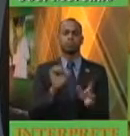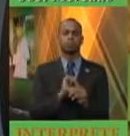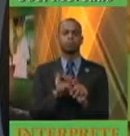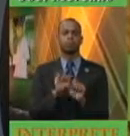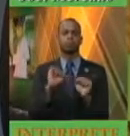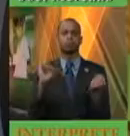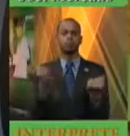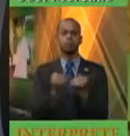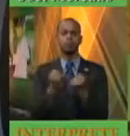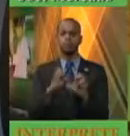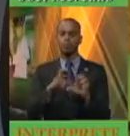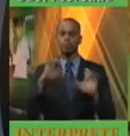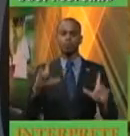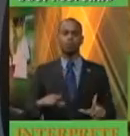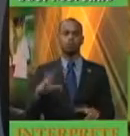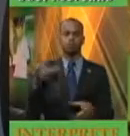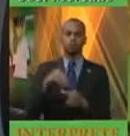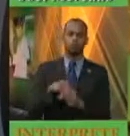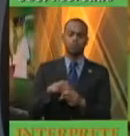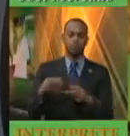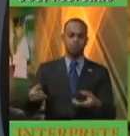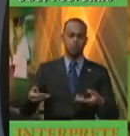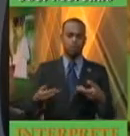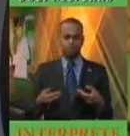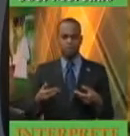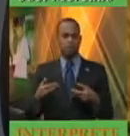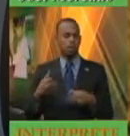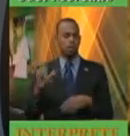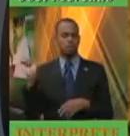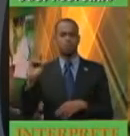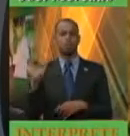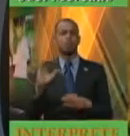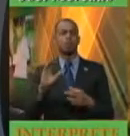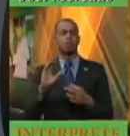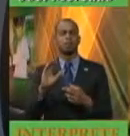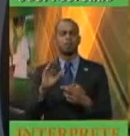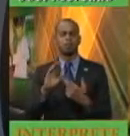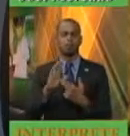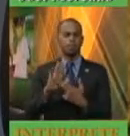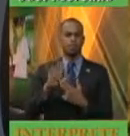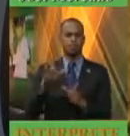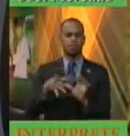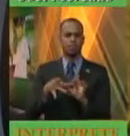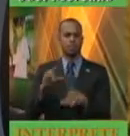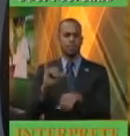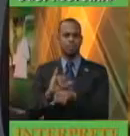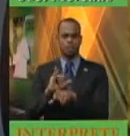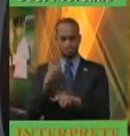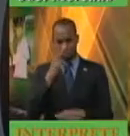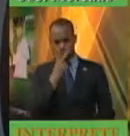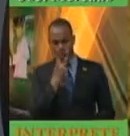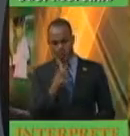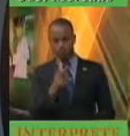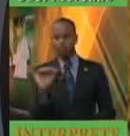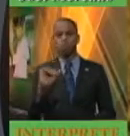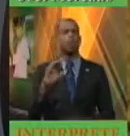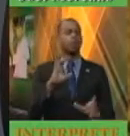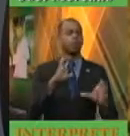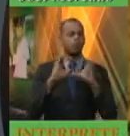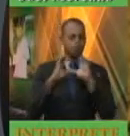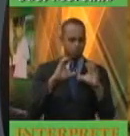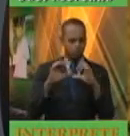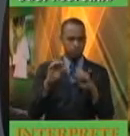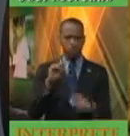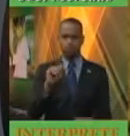se invitaron las iglesias, representantes de la iglesia, para que fueran nuestros testigos. Se invitaron también los medios de comunicación